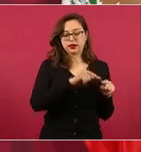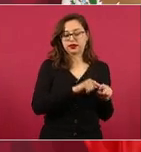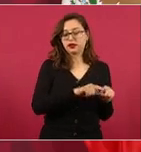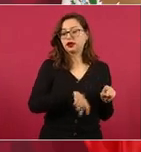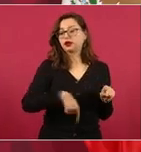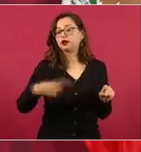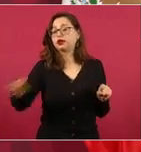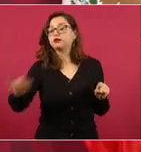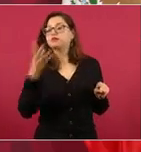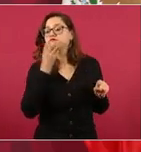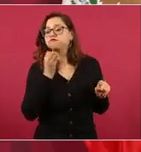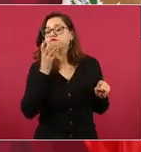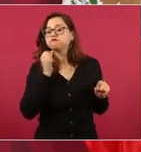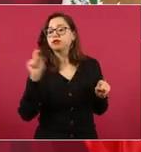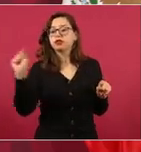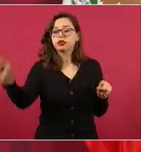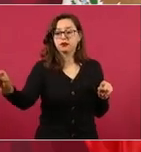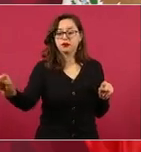la playa,